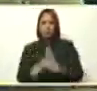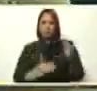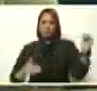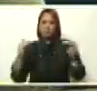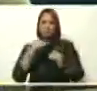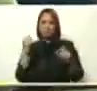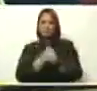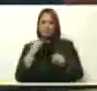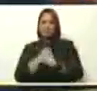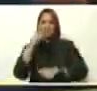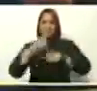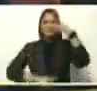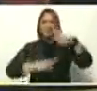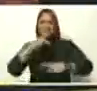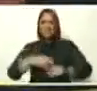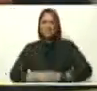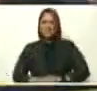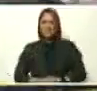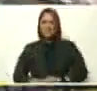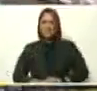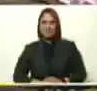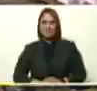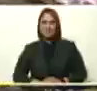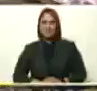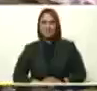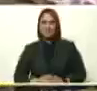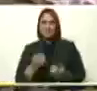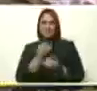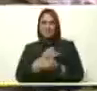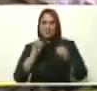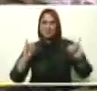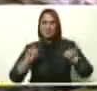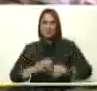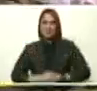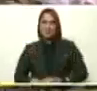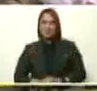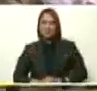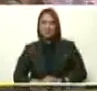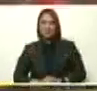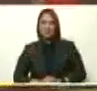sobre la producción, sobre la independencia